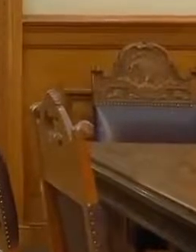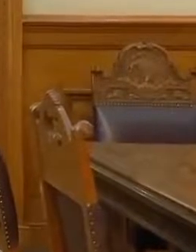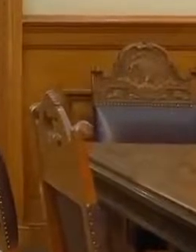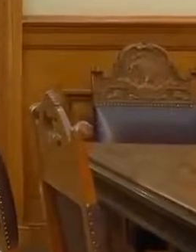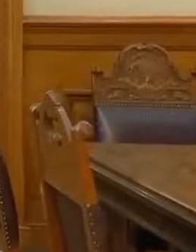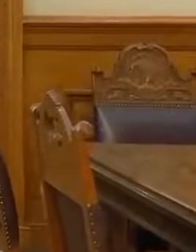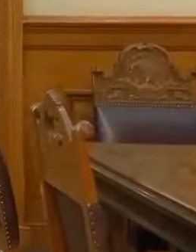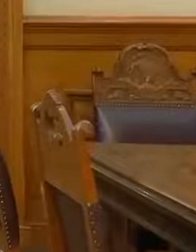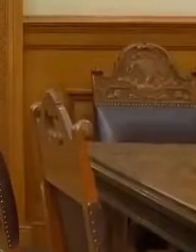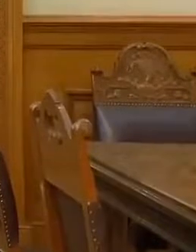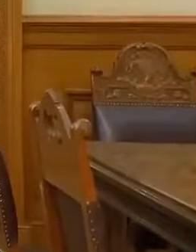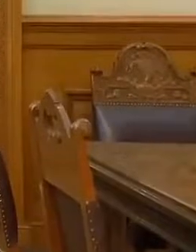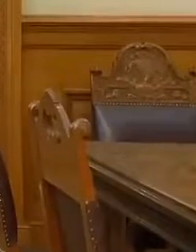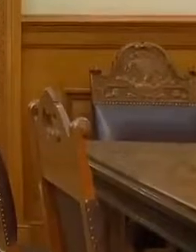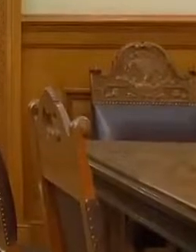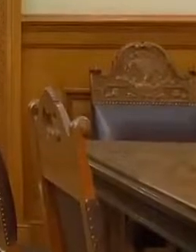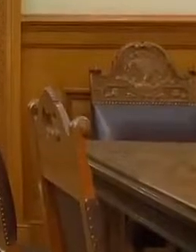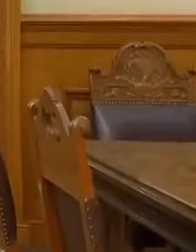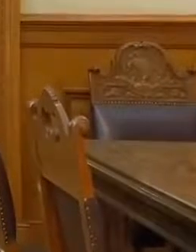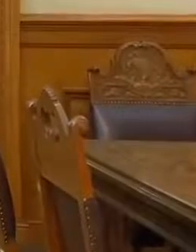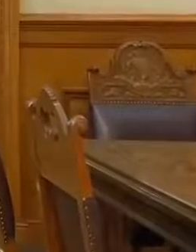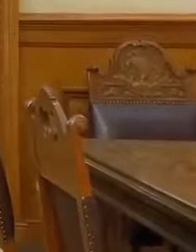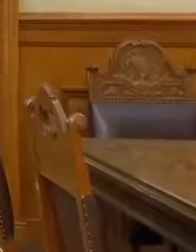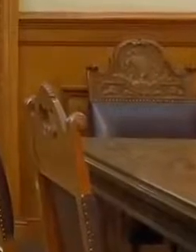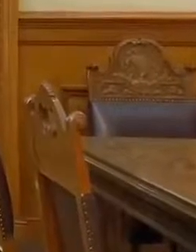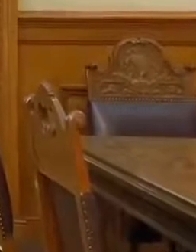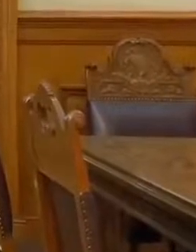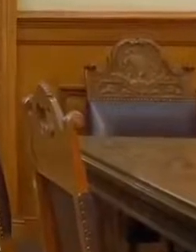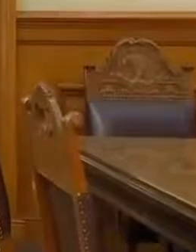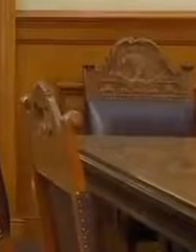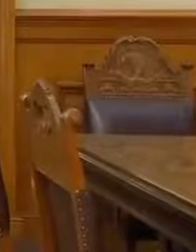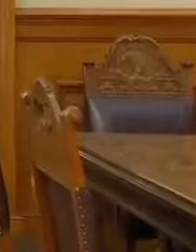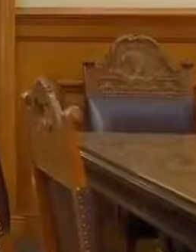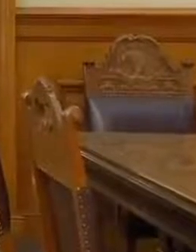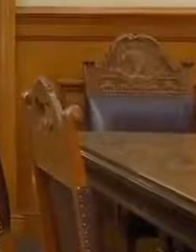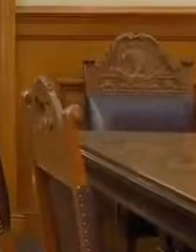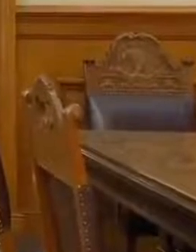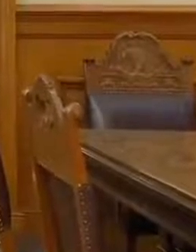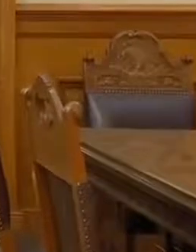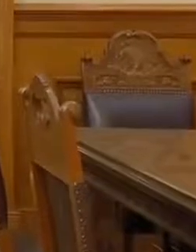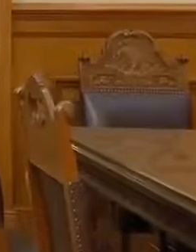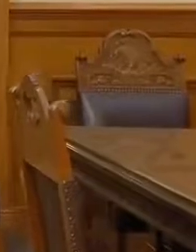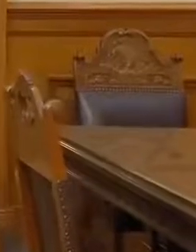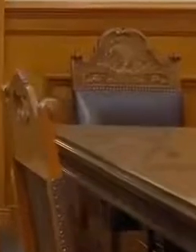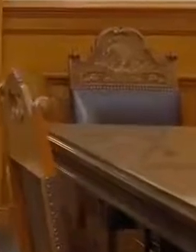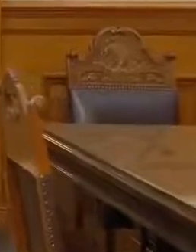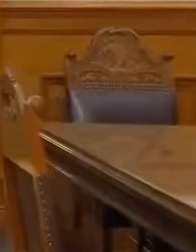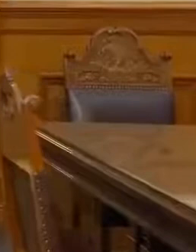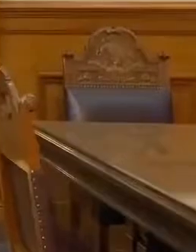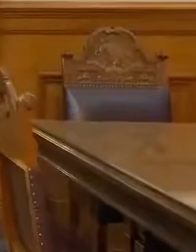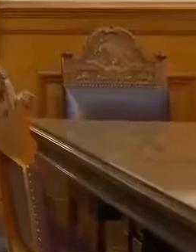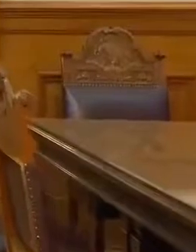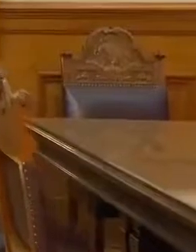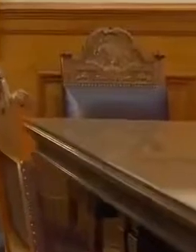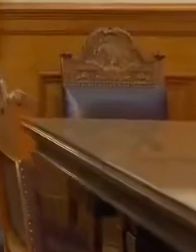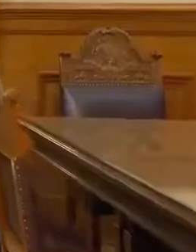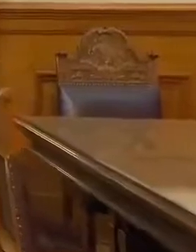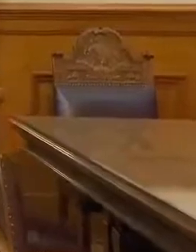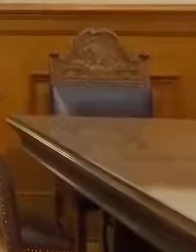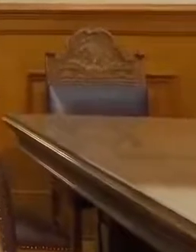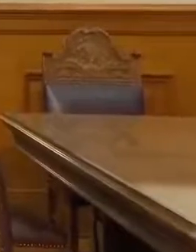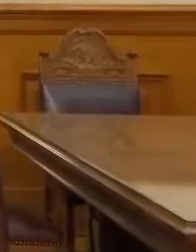pasado, con la pandemia, se perdieron cerca de 1.400.000